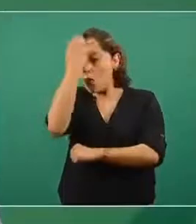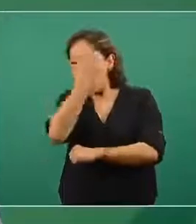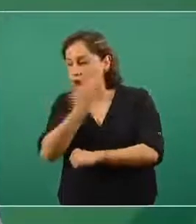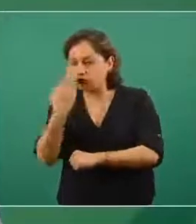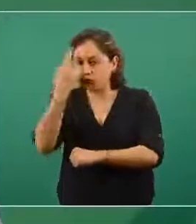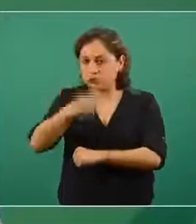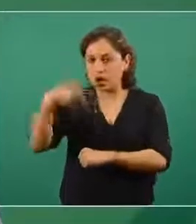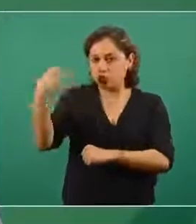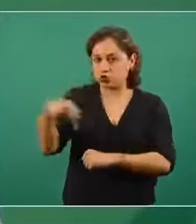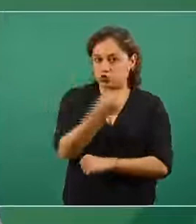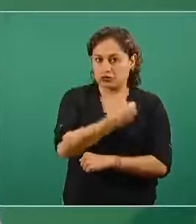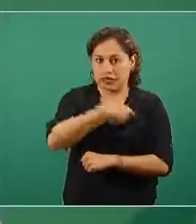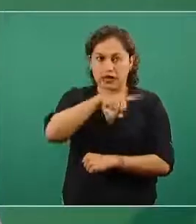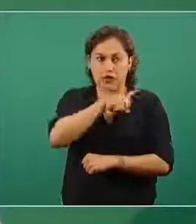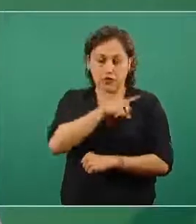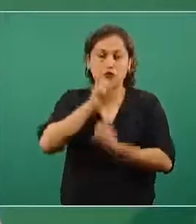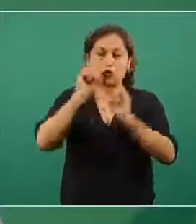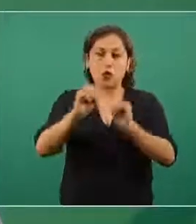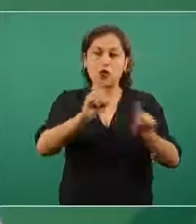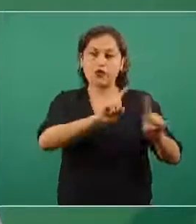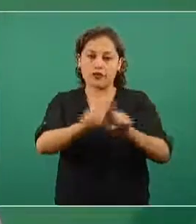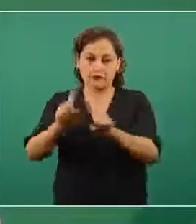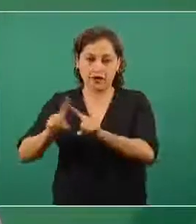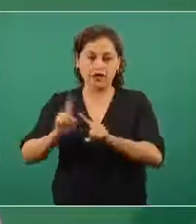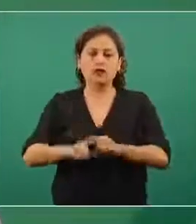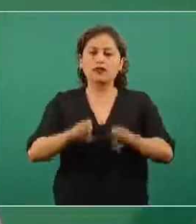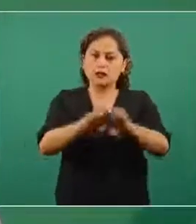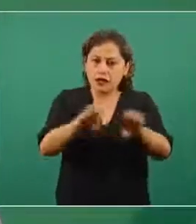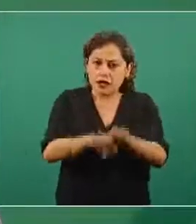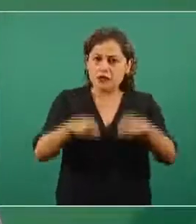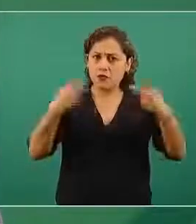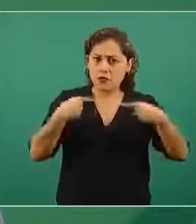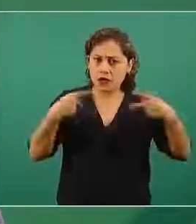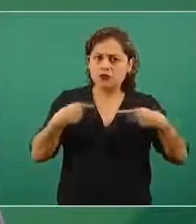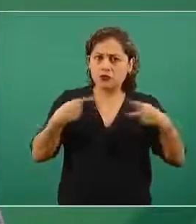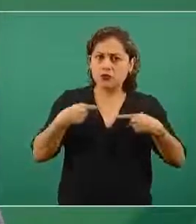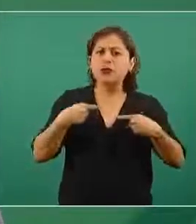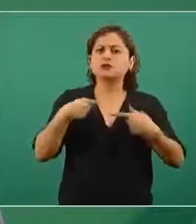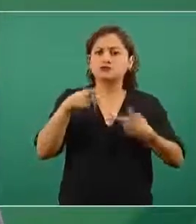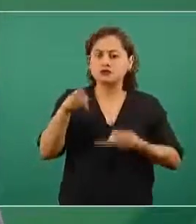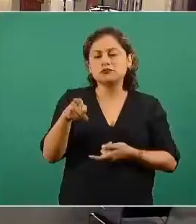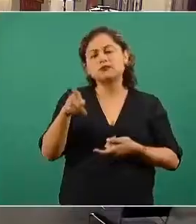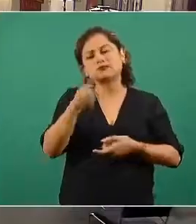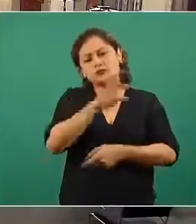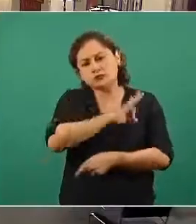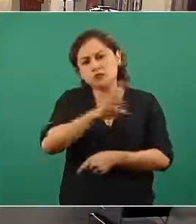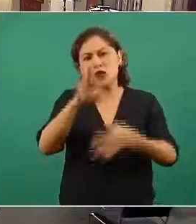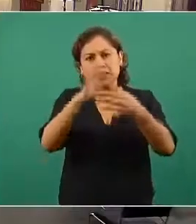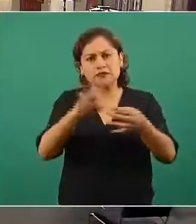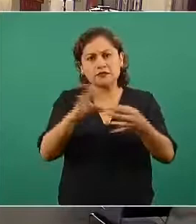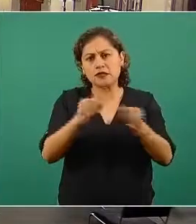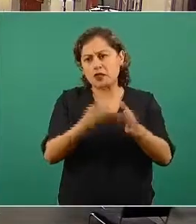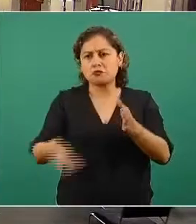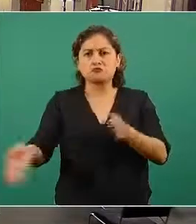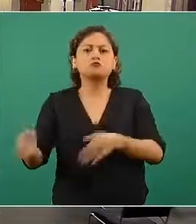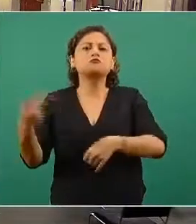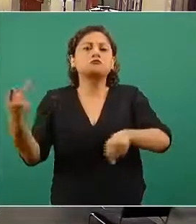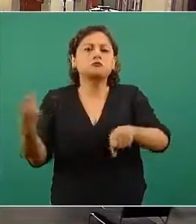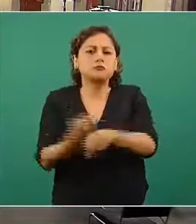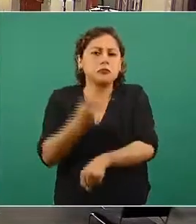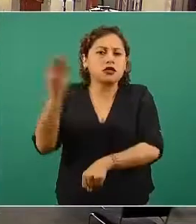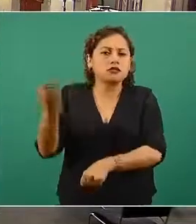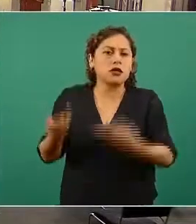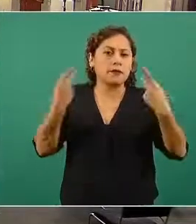seguro él mismo y el equipo de presidencia van a estar durante la semana dando a conocer este tipo de evolución.